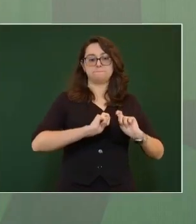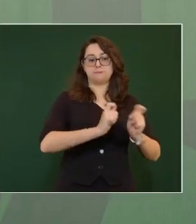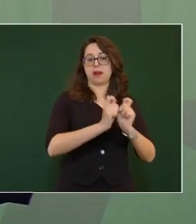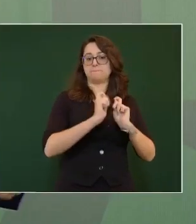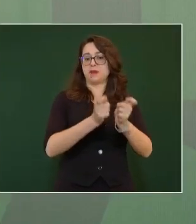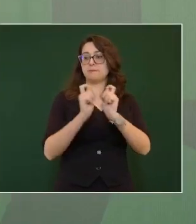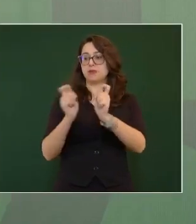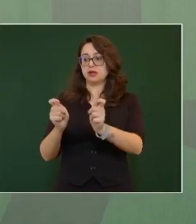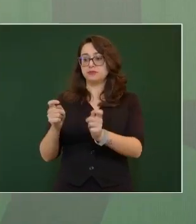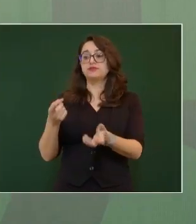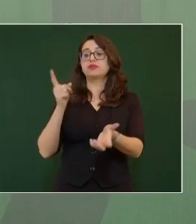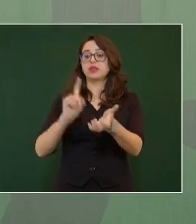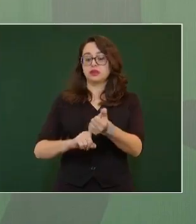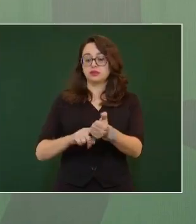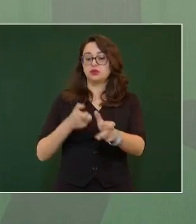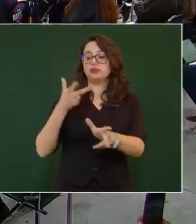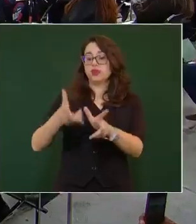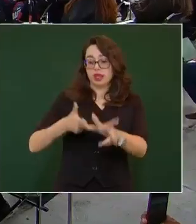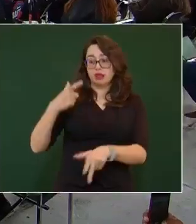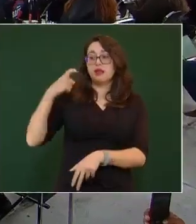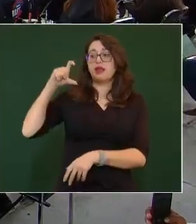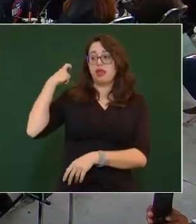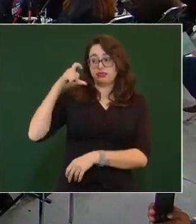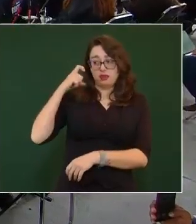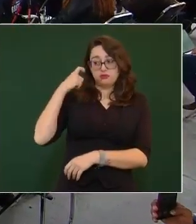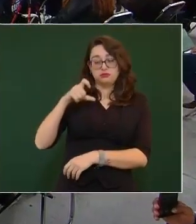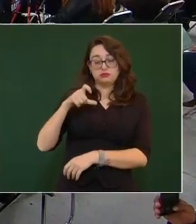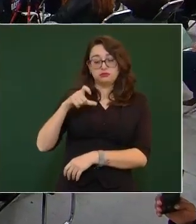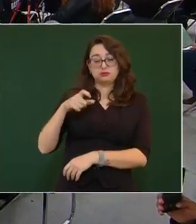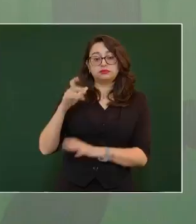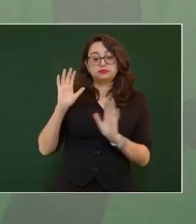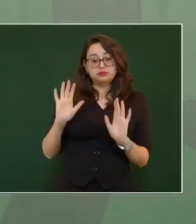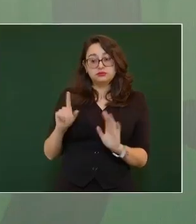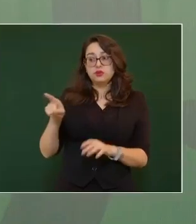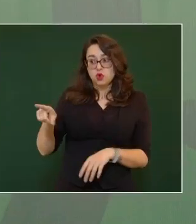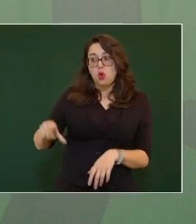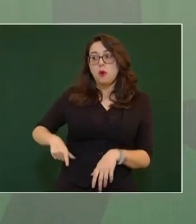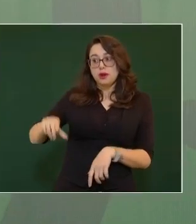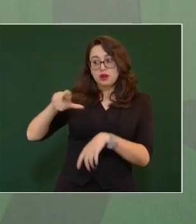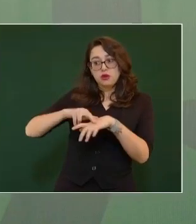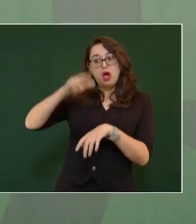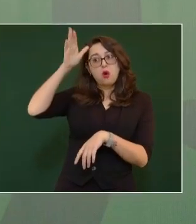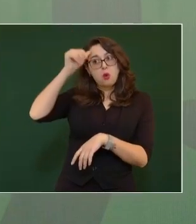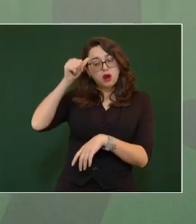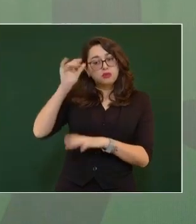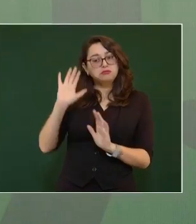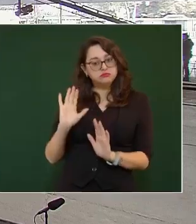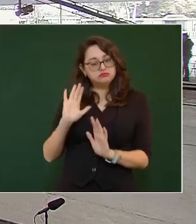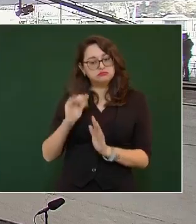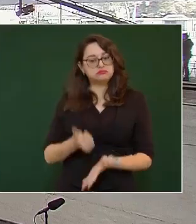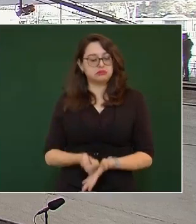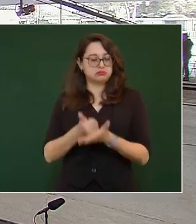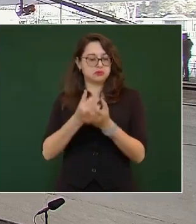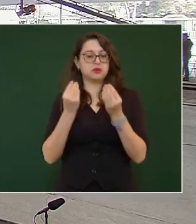Querétaro. Esto lo hemos hablado con el gobernador y es algo que va a ayudar mucho. Ok, gracias.